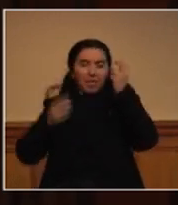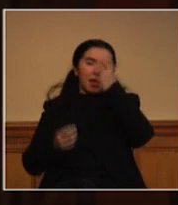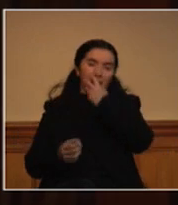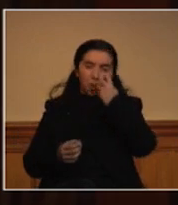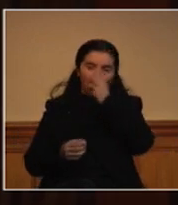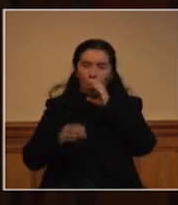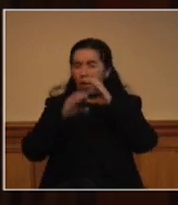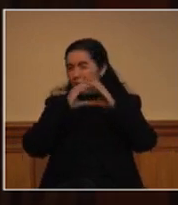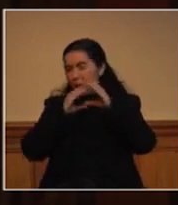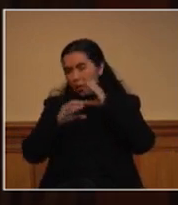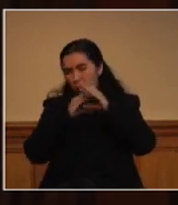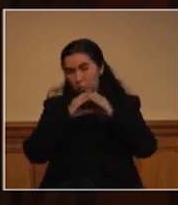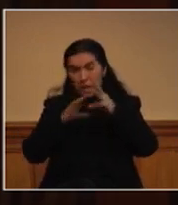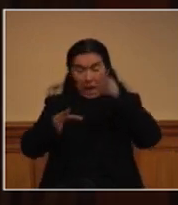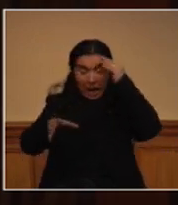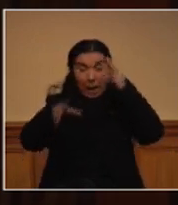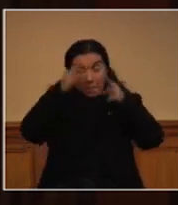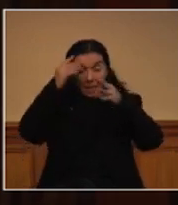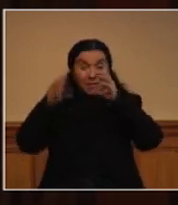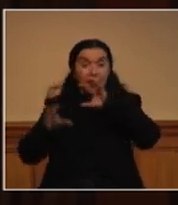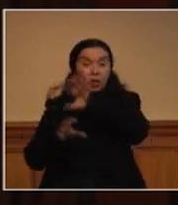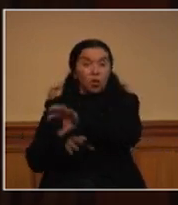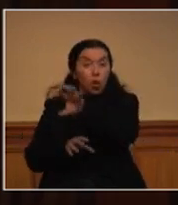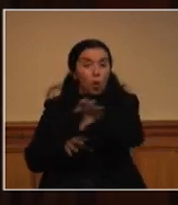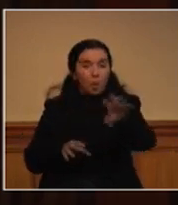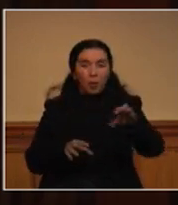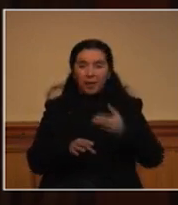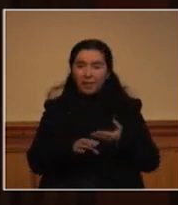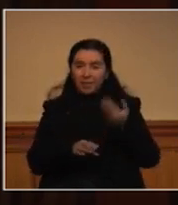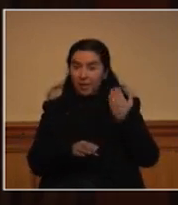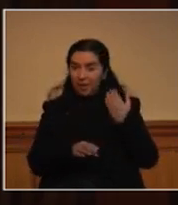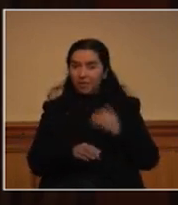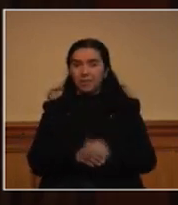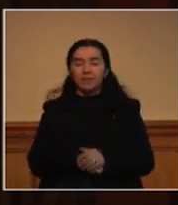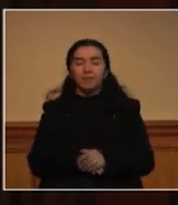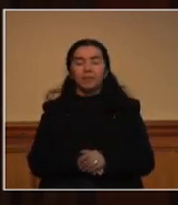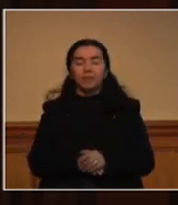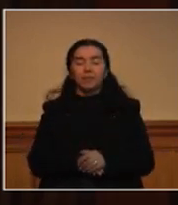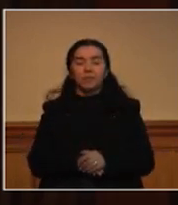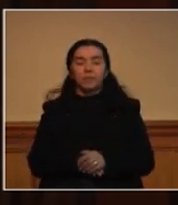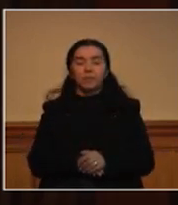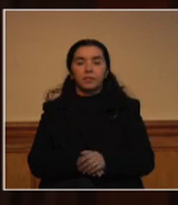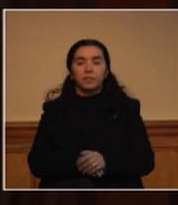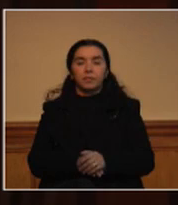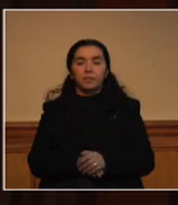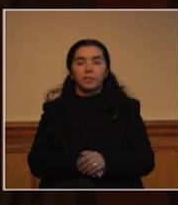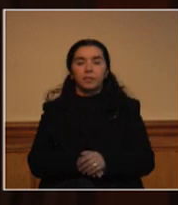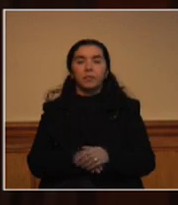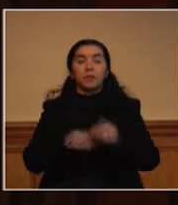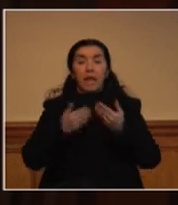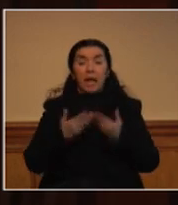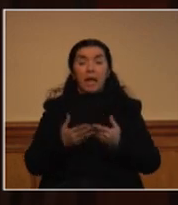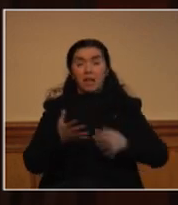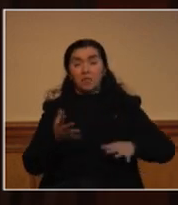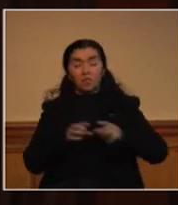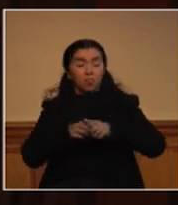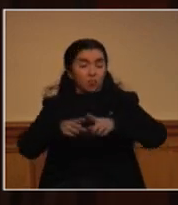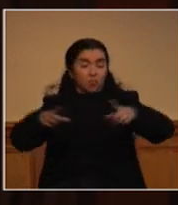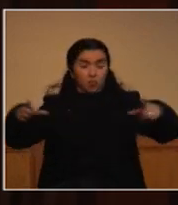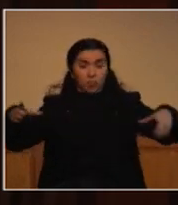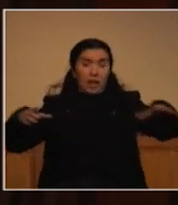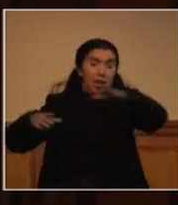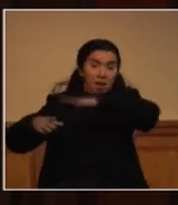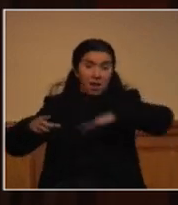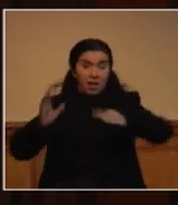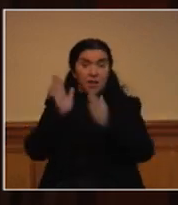comunicación, aprender todos los componentes que hemos dicho actualmente. Con lo cual, hay un campo bastante amplio de